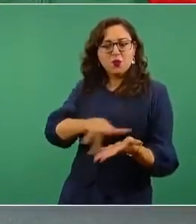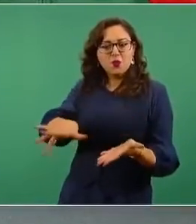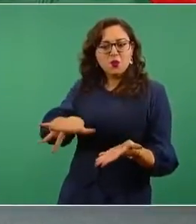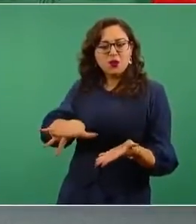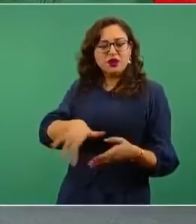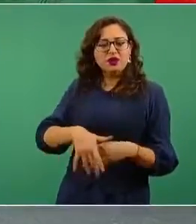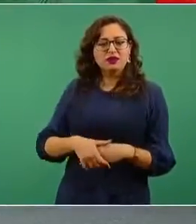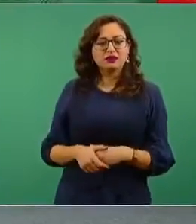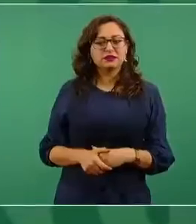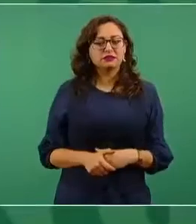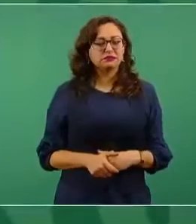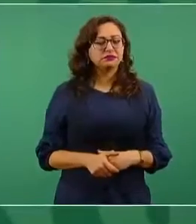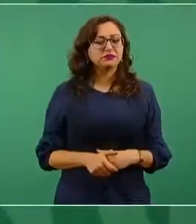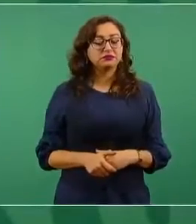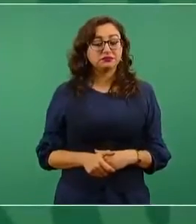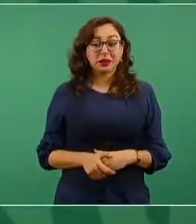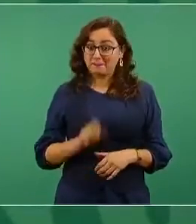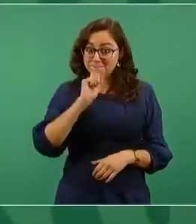No, otra.